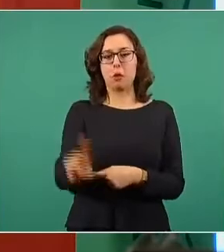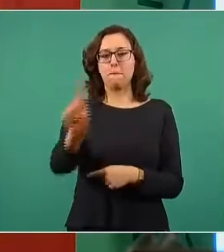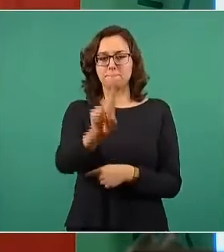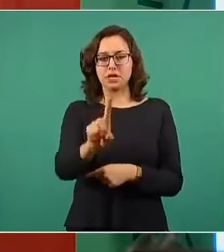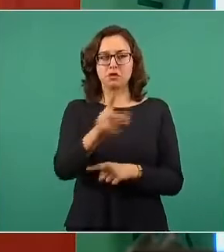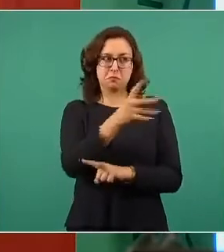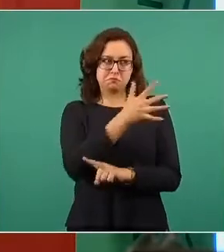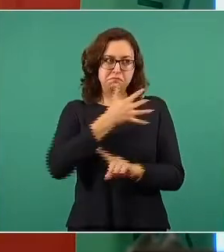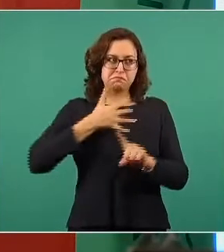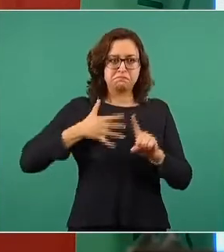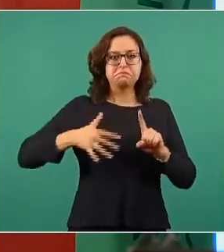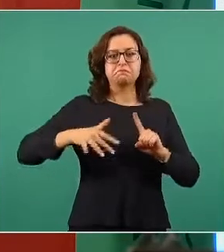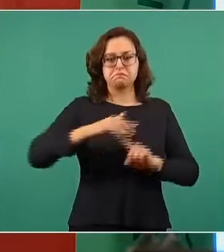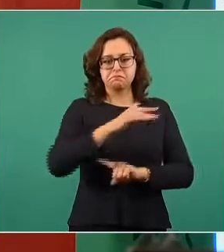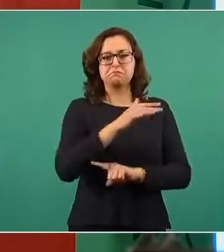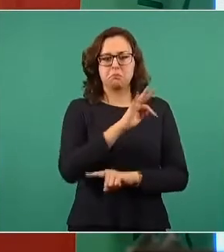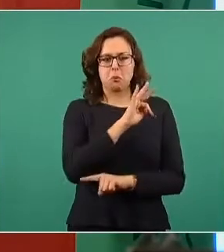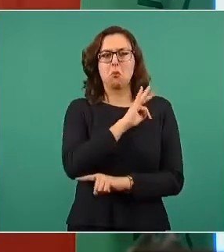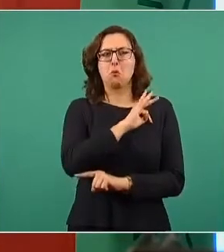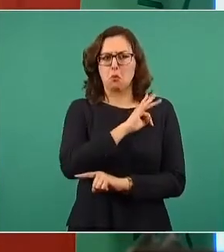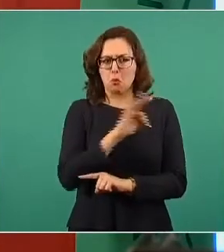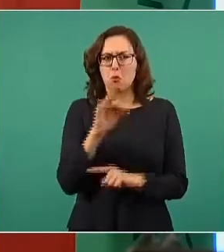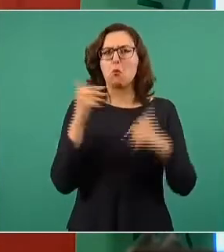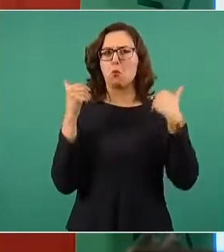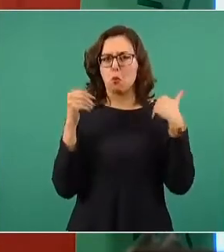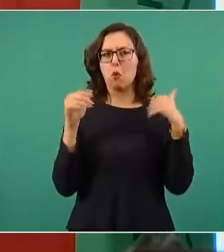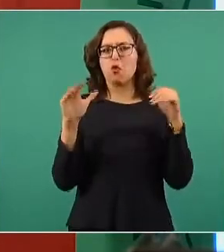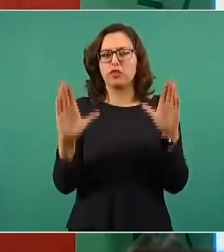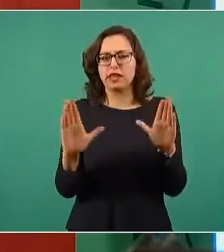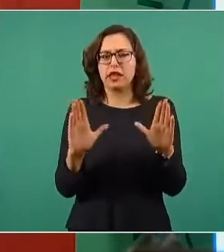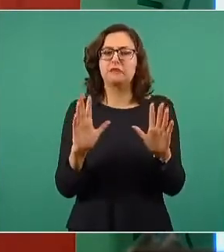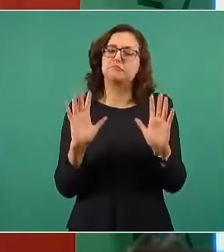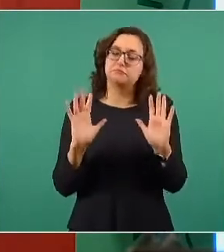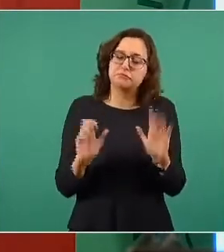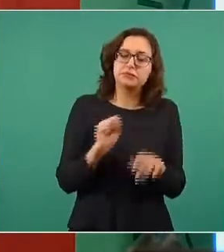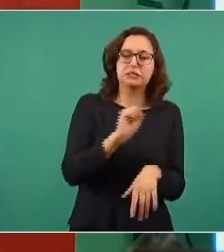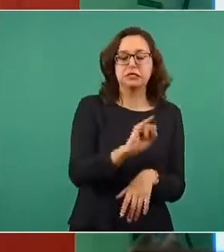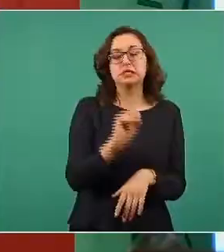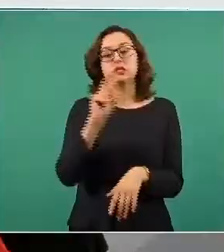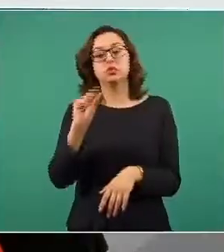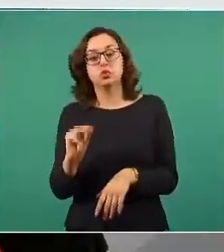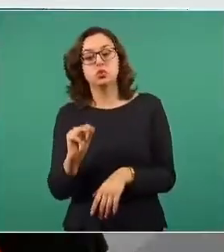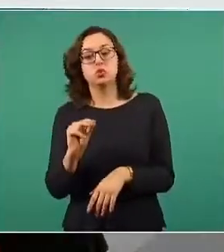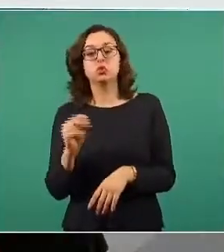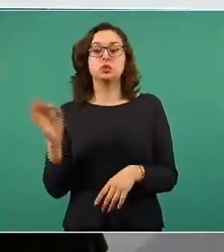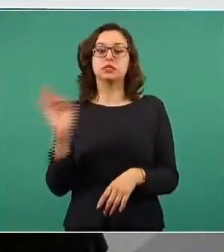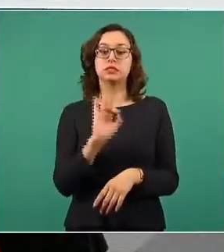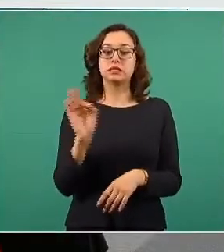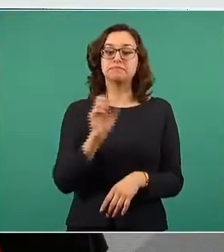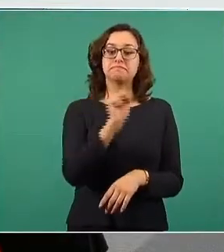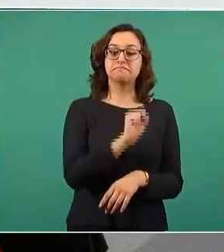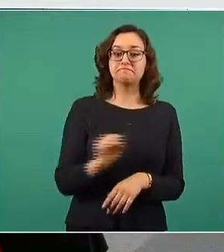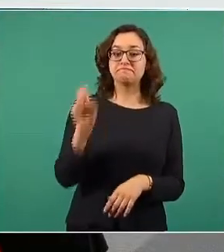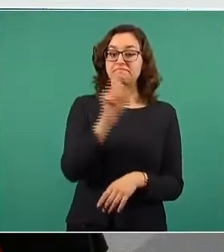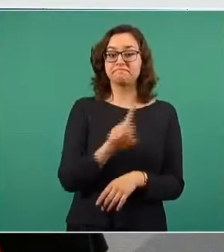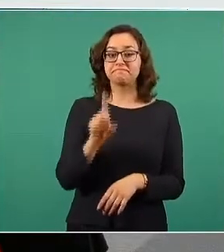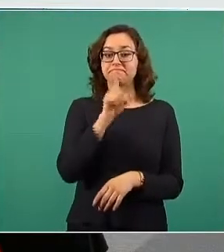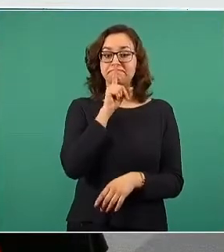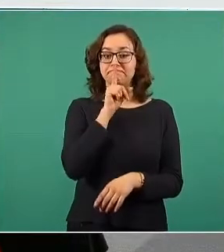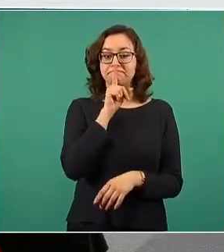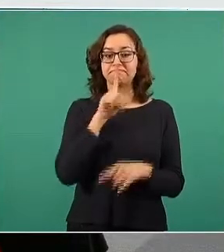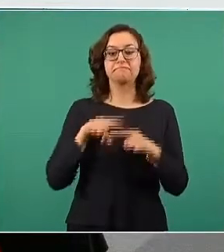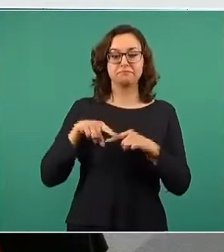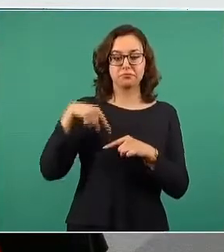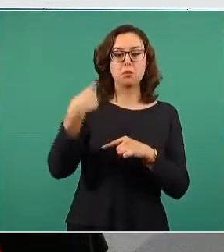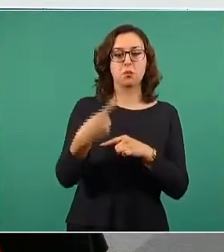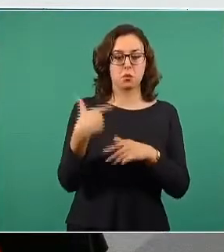de factores que determinan si se concreta el fin de semana o no. Si no ocurriera el fin de semana, estaría ocurriendo en el inicio de